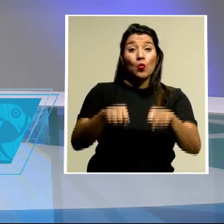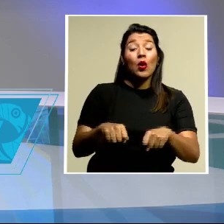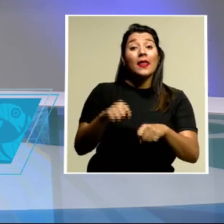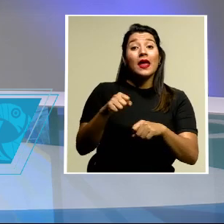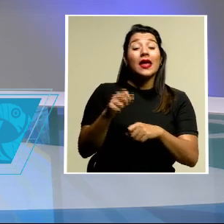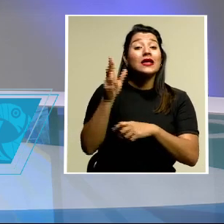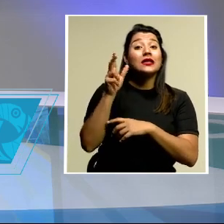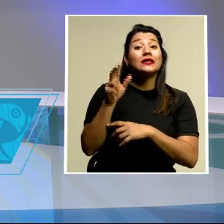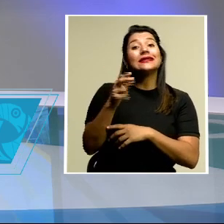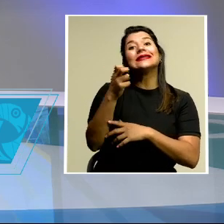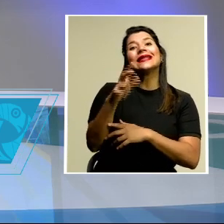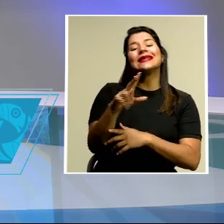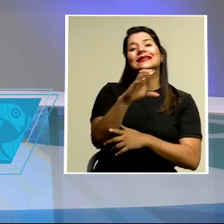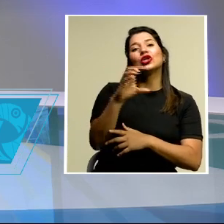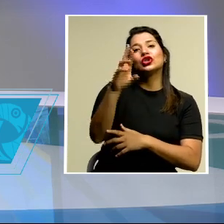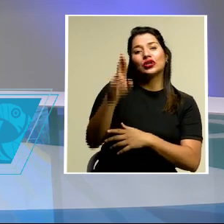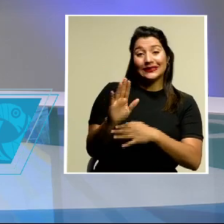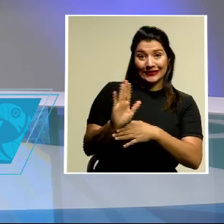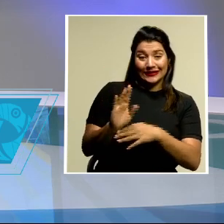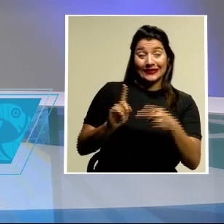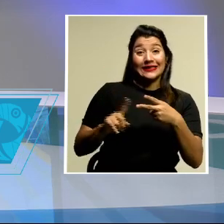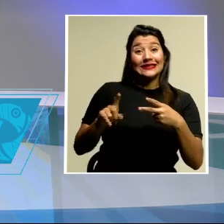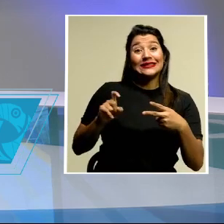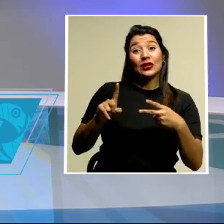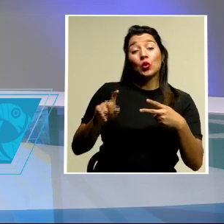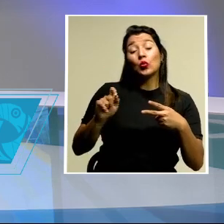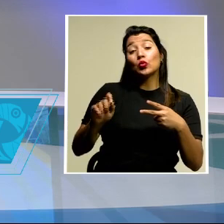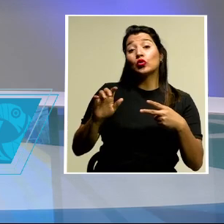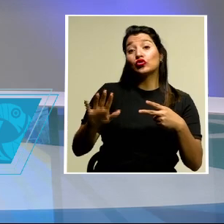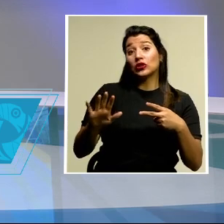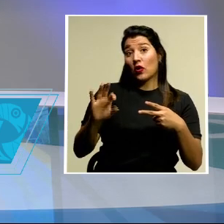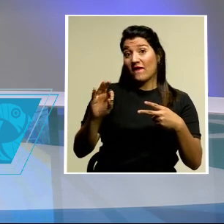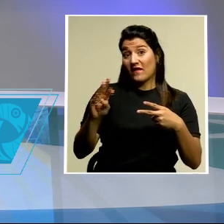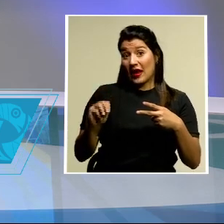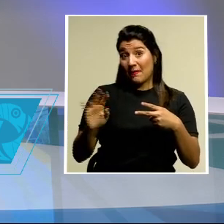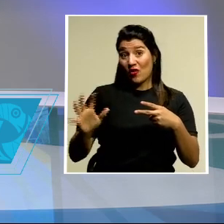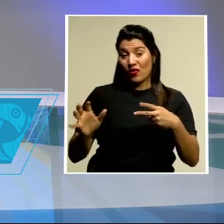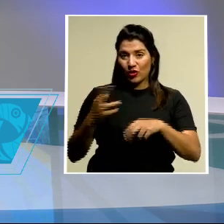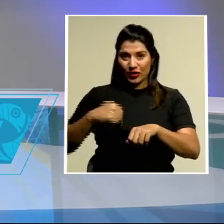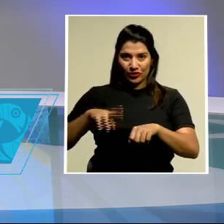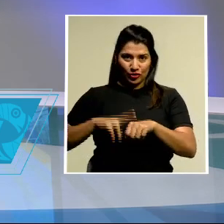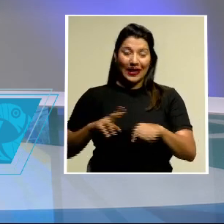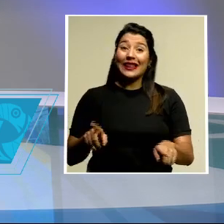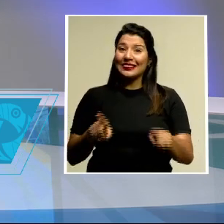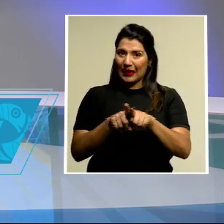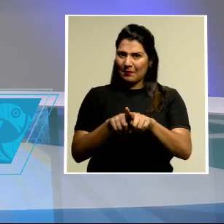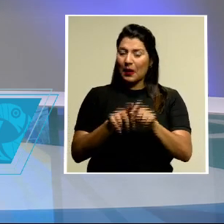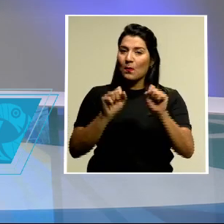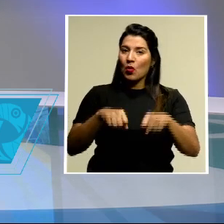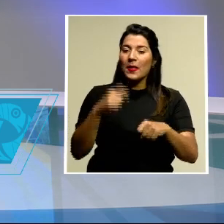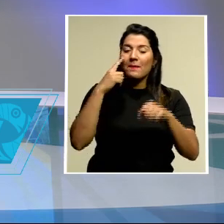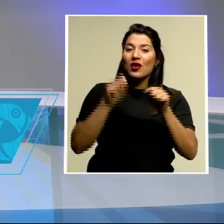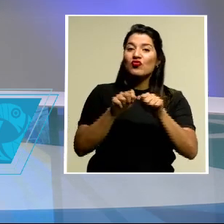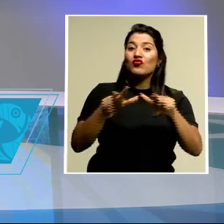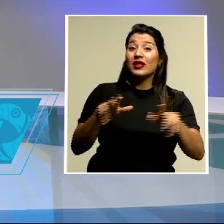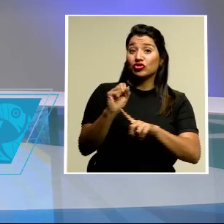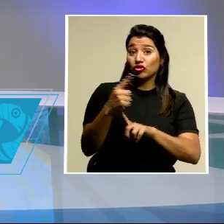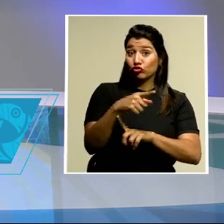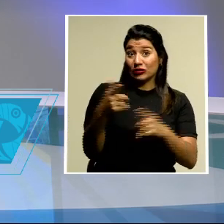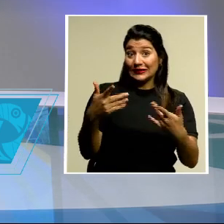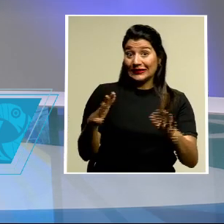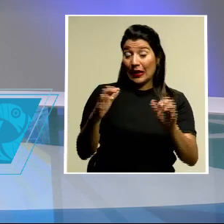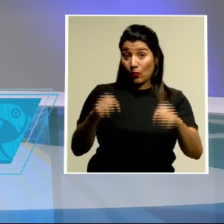de 13 Costa Rica Televisión y de la 101.5 FM de Radio Nacional. Además, a través de todas nuestras redes sociales que usted ya puede